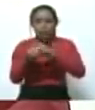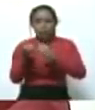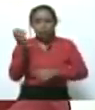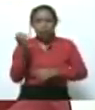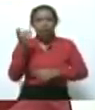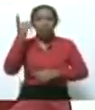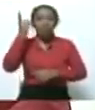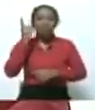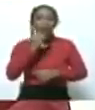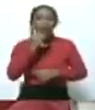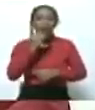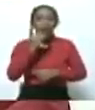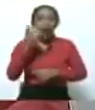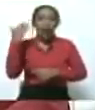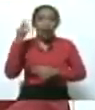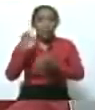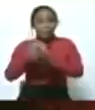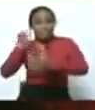Darío